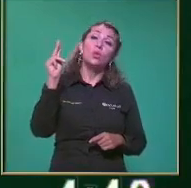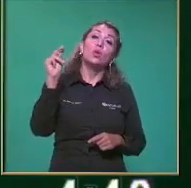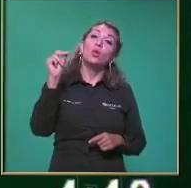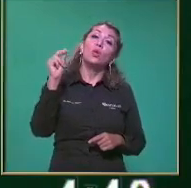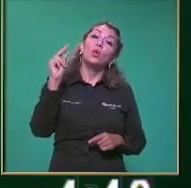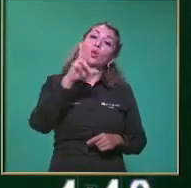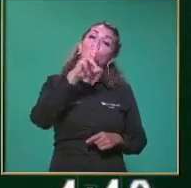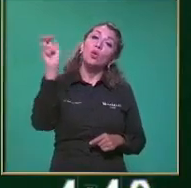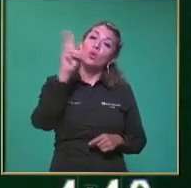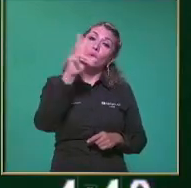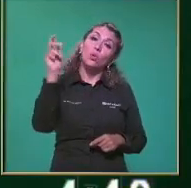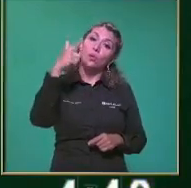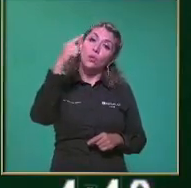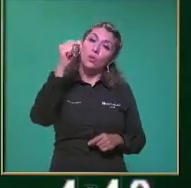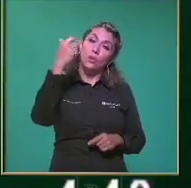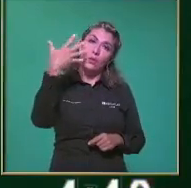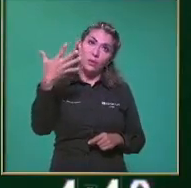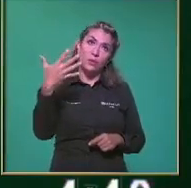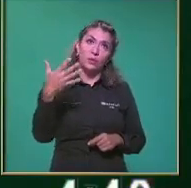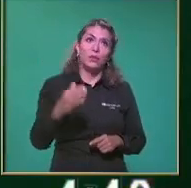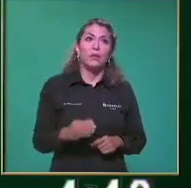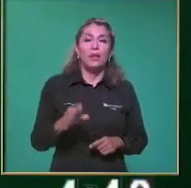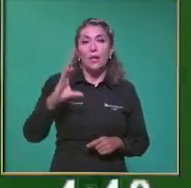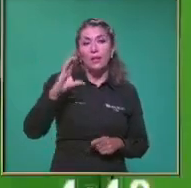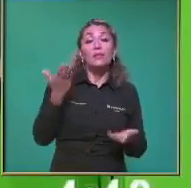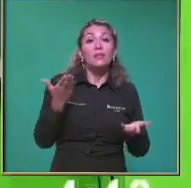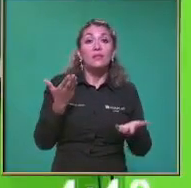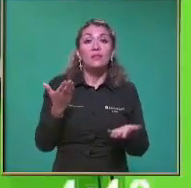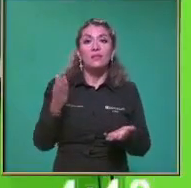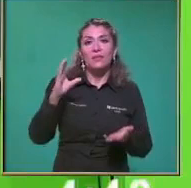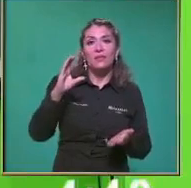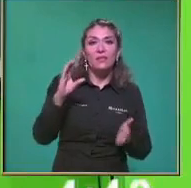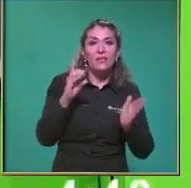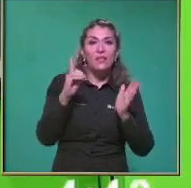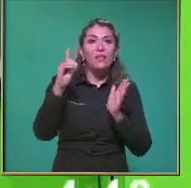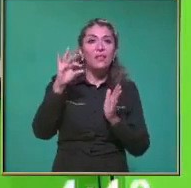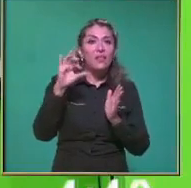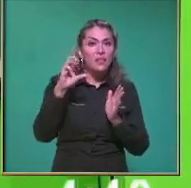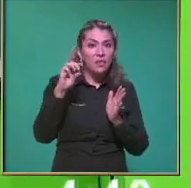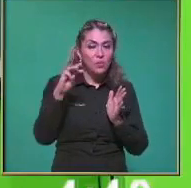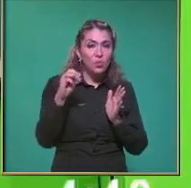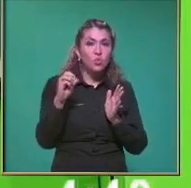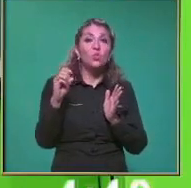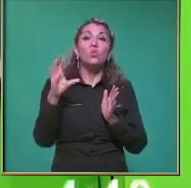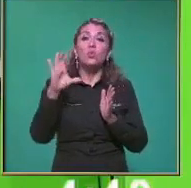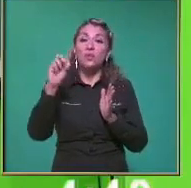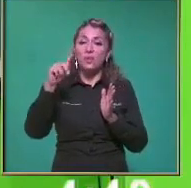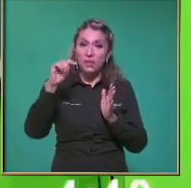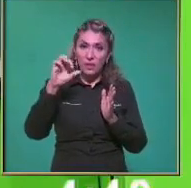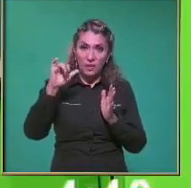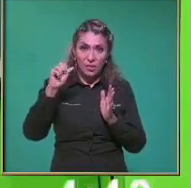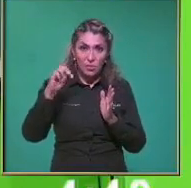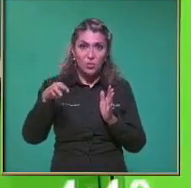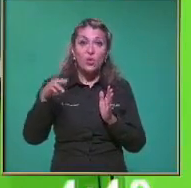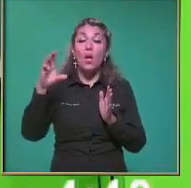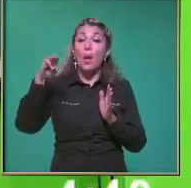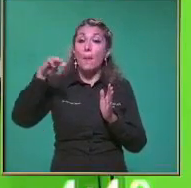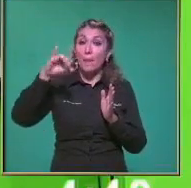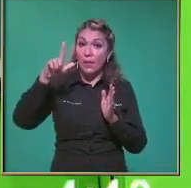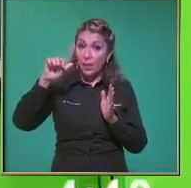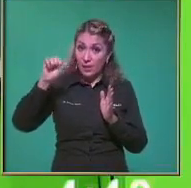1.875. ¿Qué serán? Décimos, centésimos, milésimos, ¿se acuerdan? Al principio lo vimos. Entonces